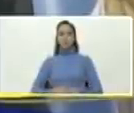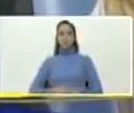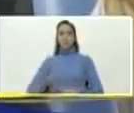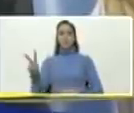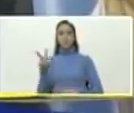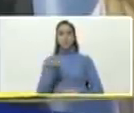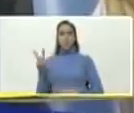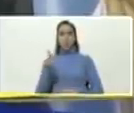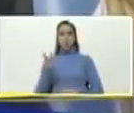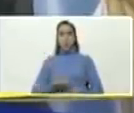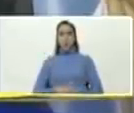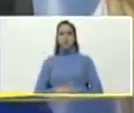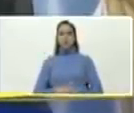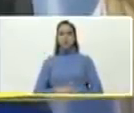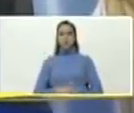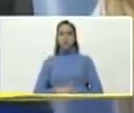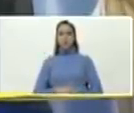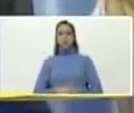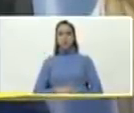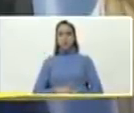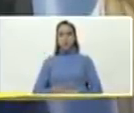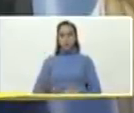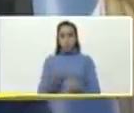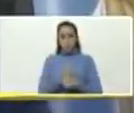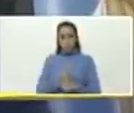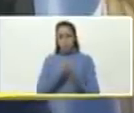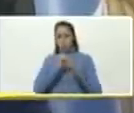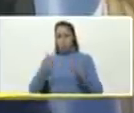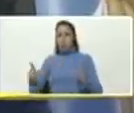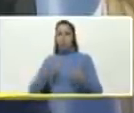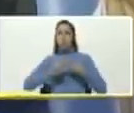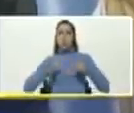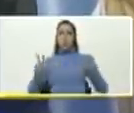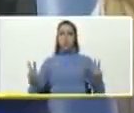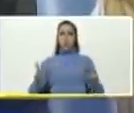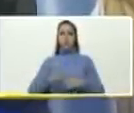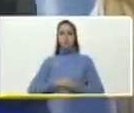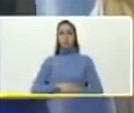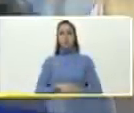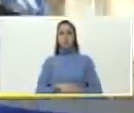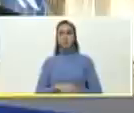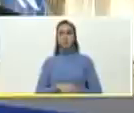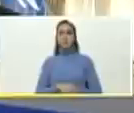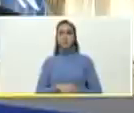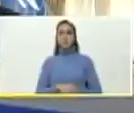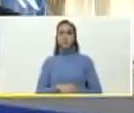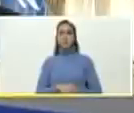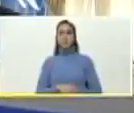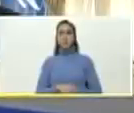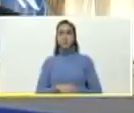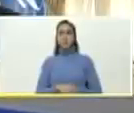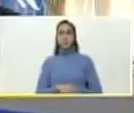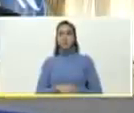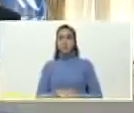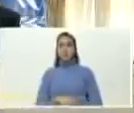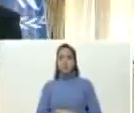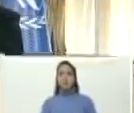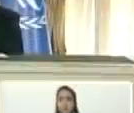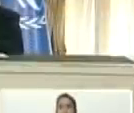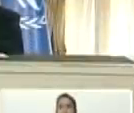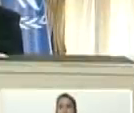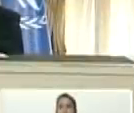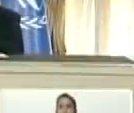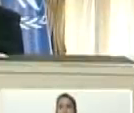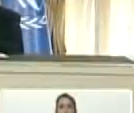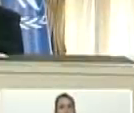Venezuela ha conquistado su derecho a la paz, señor fiscal. Si no